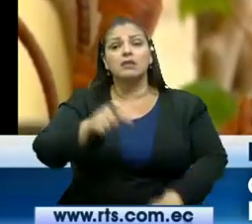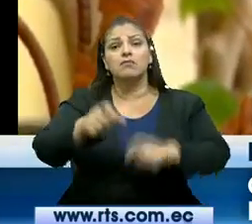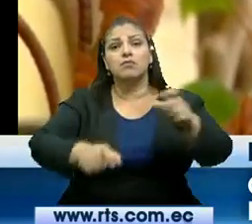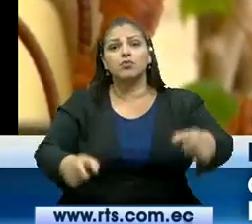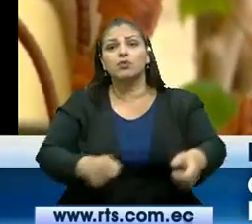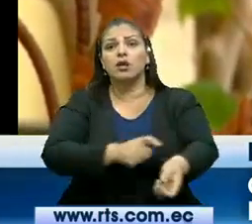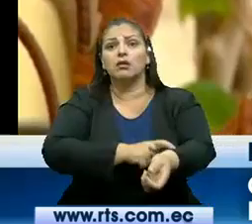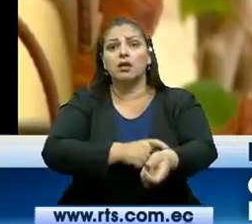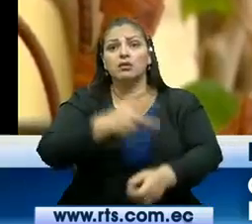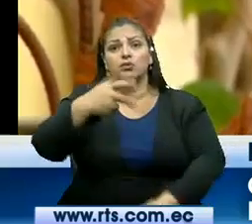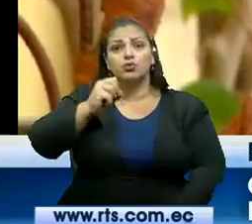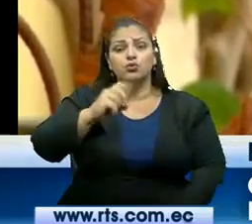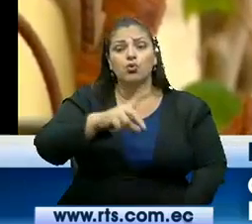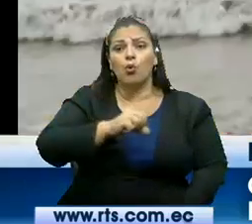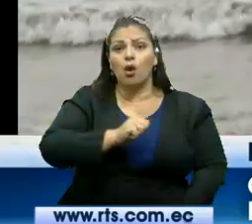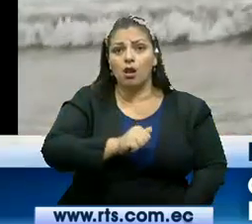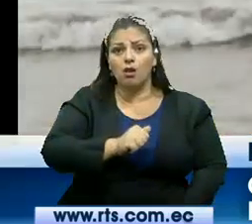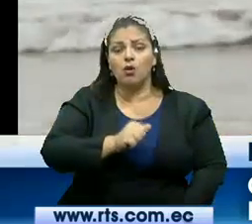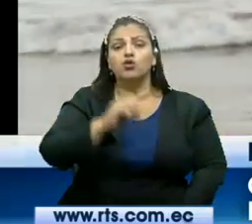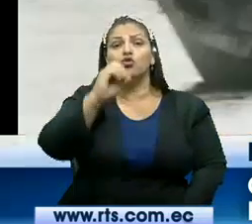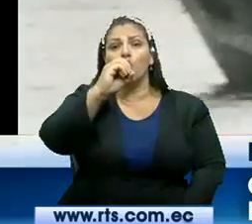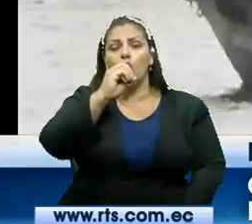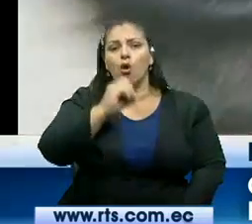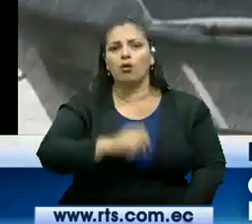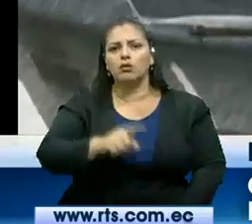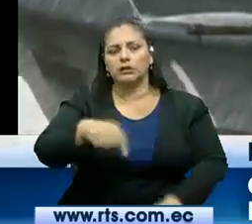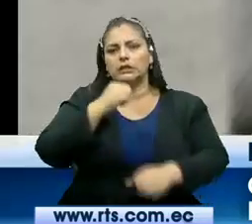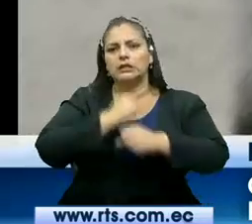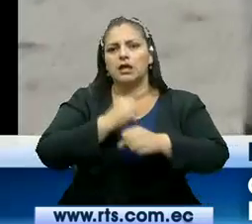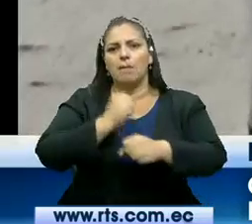ceramista, del hombre de la cultura antigua.